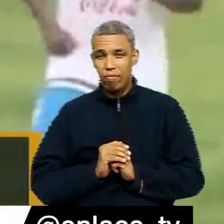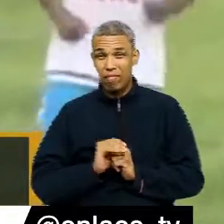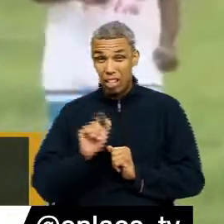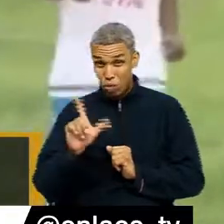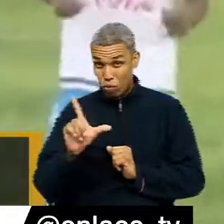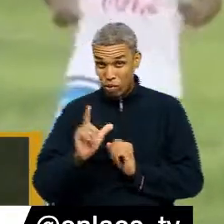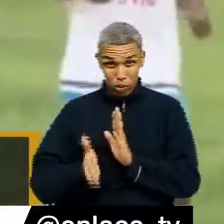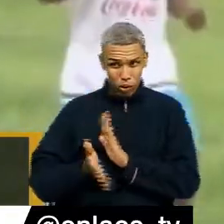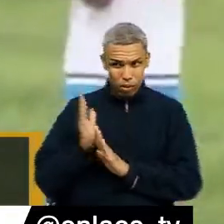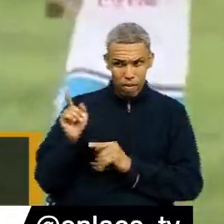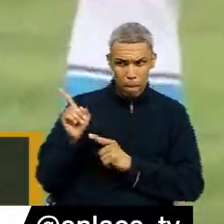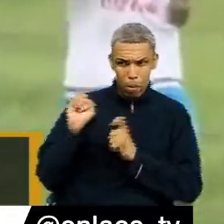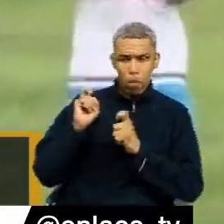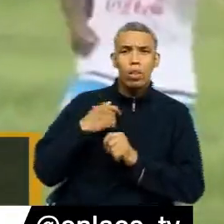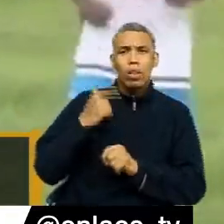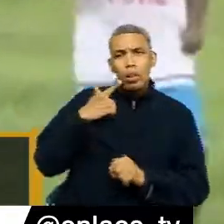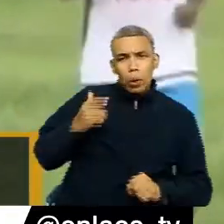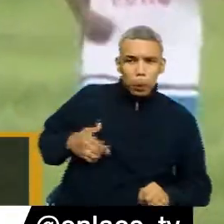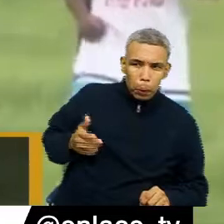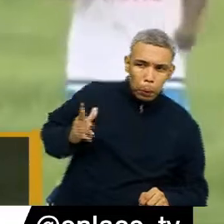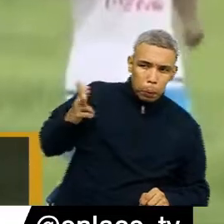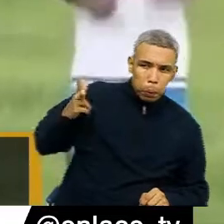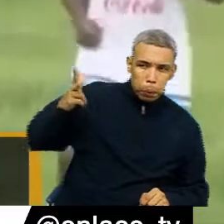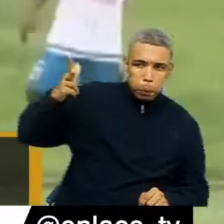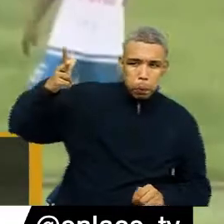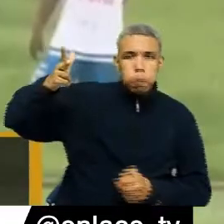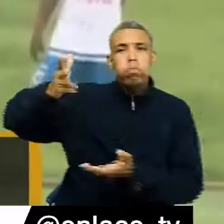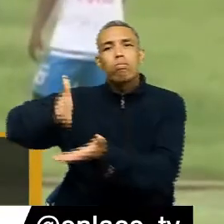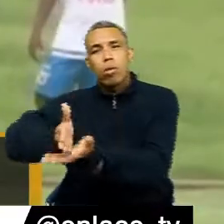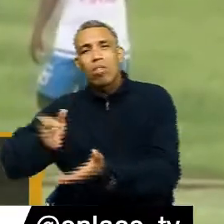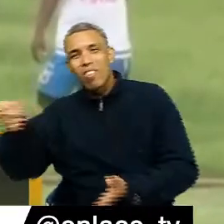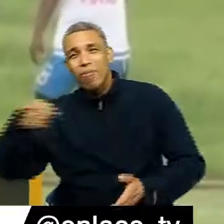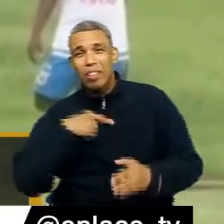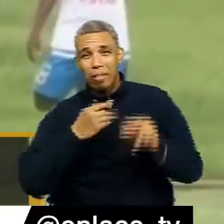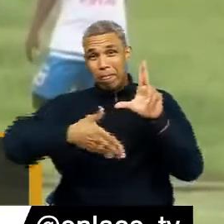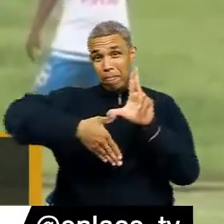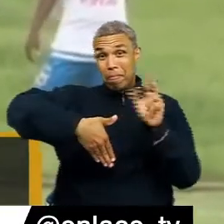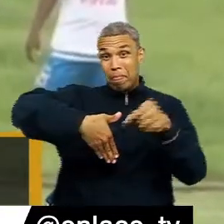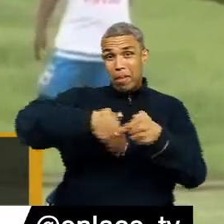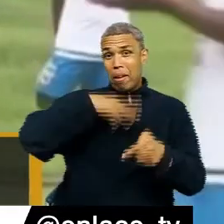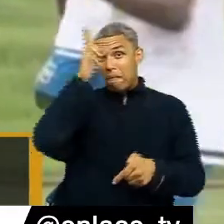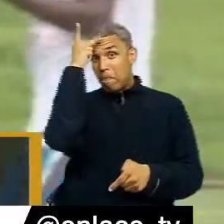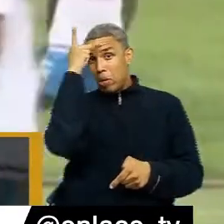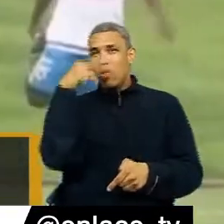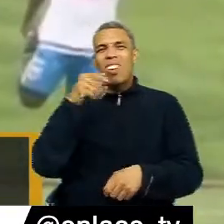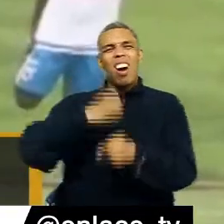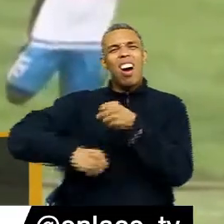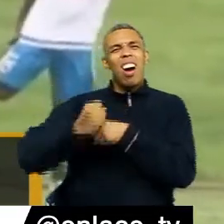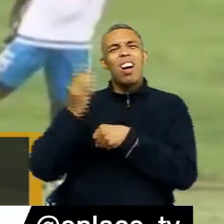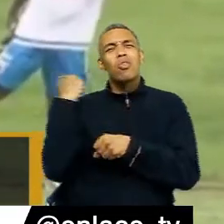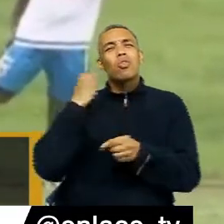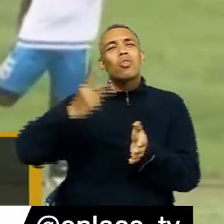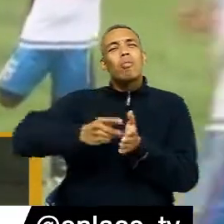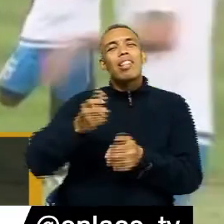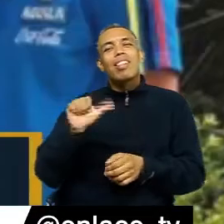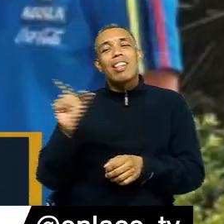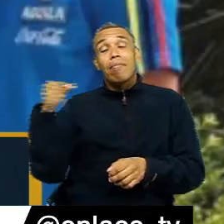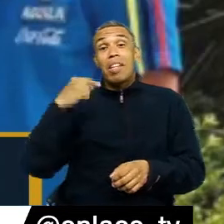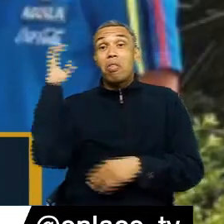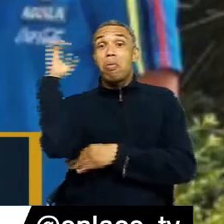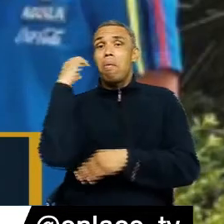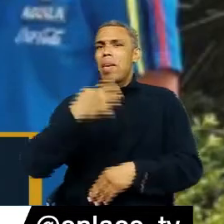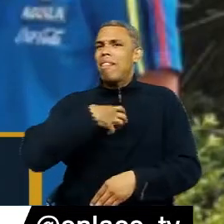a territorio peruano para disputar este torneo en el que fue campeón en el 2010. Dentro de estos convocados está Michael